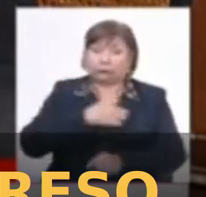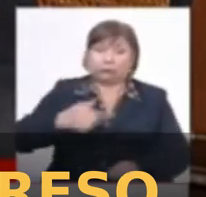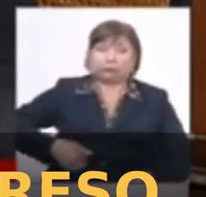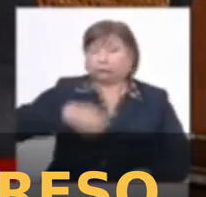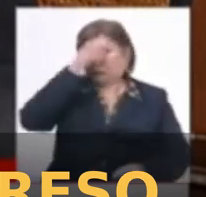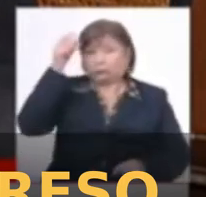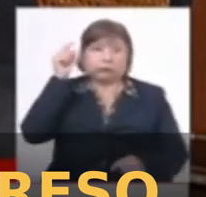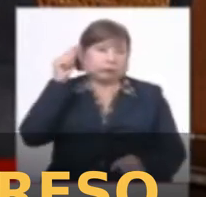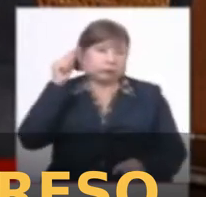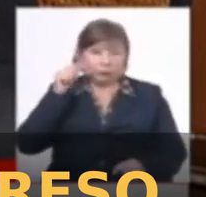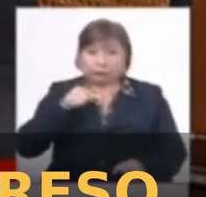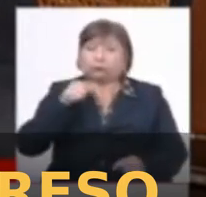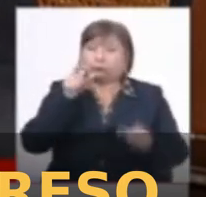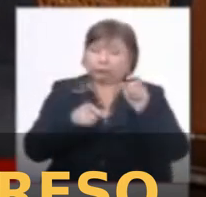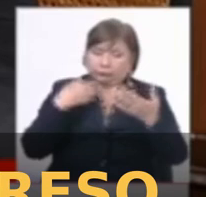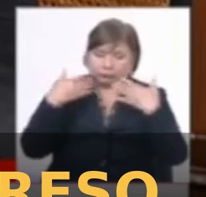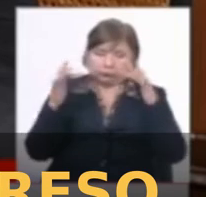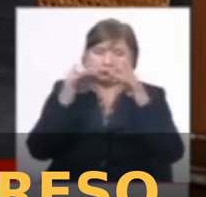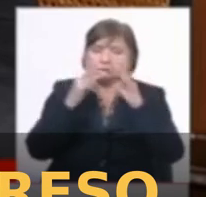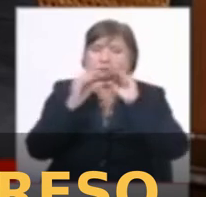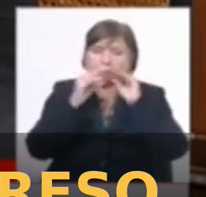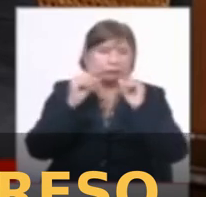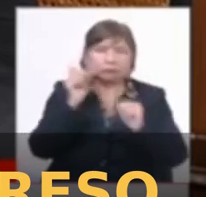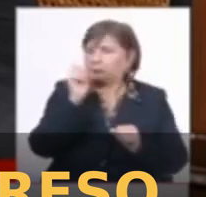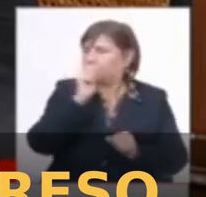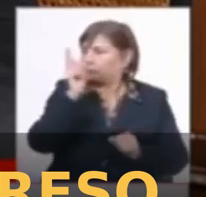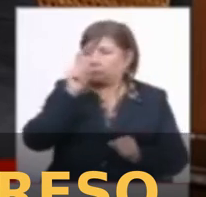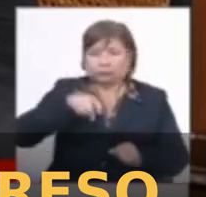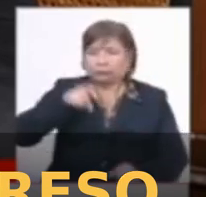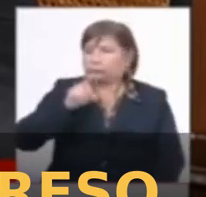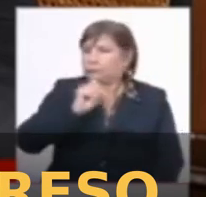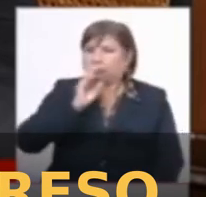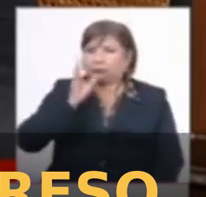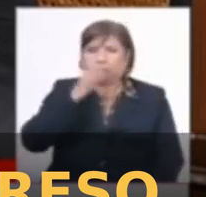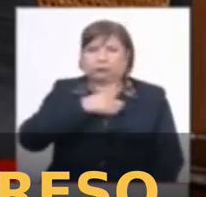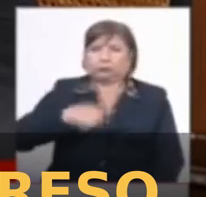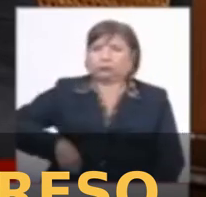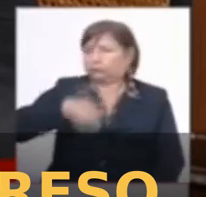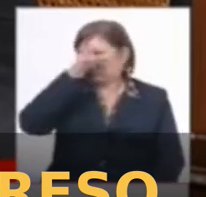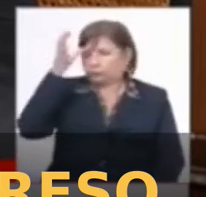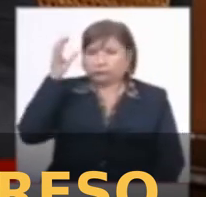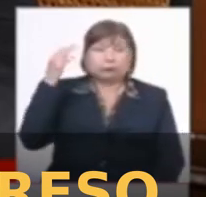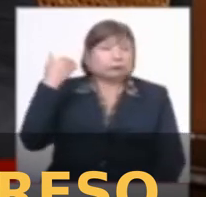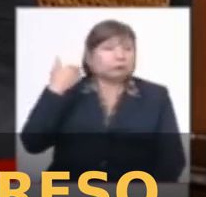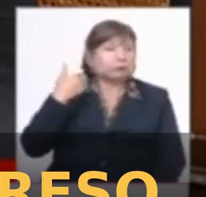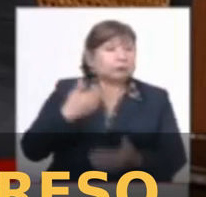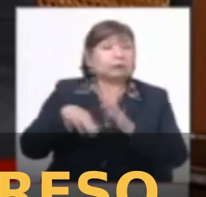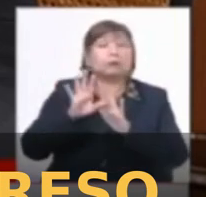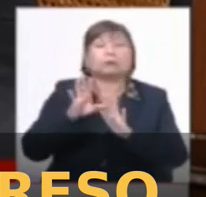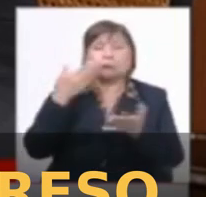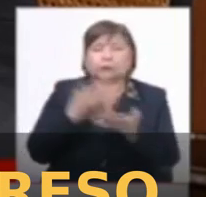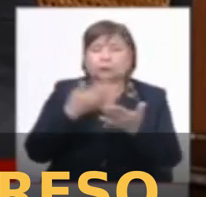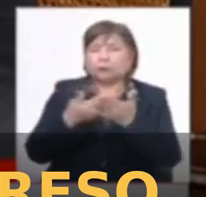aquella persona que podía conversar con él. Yo no necesitaba hablar con el presidente. Y es más, después de que presencié